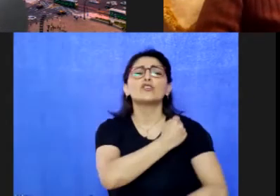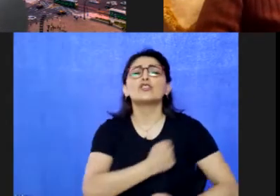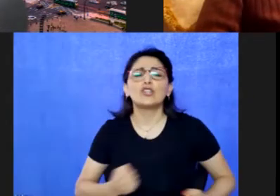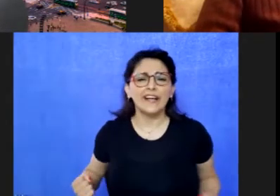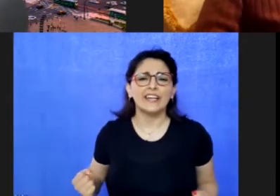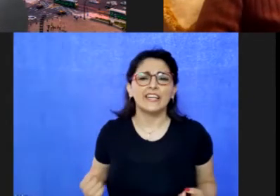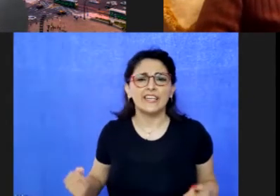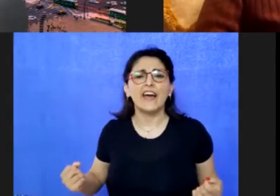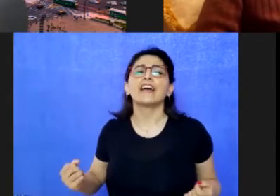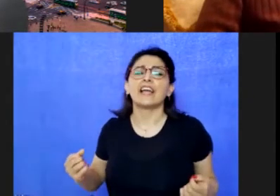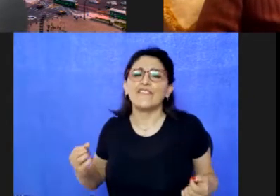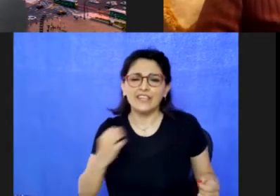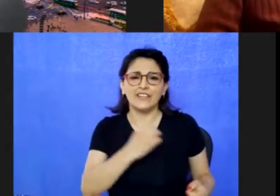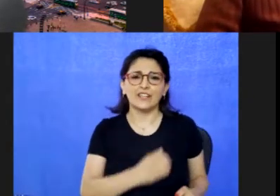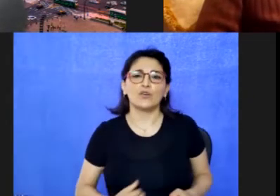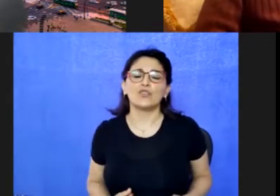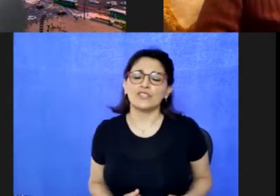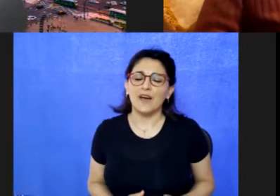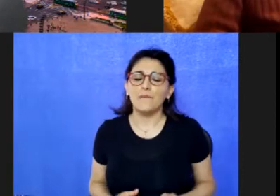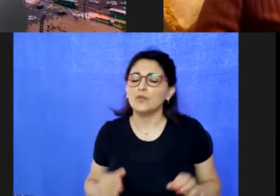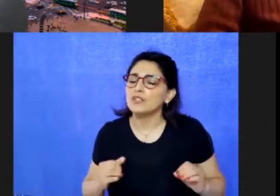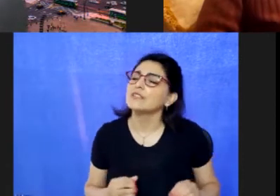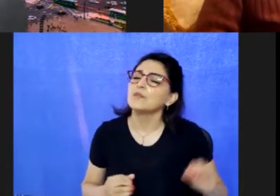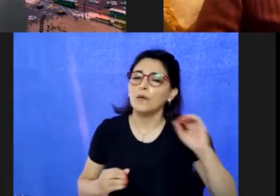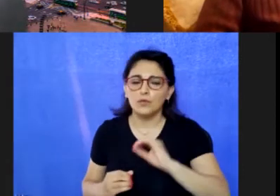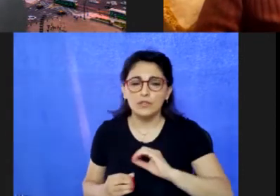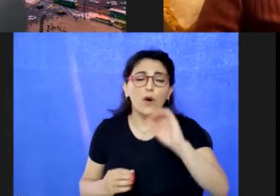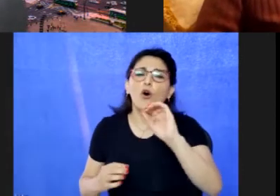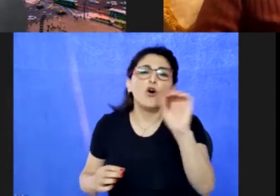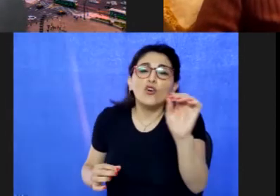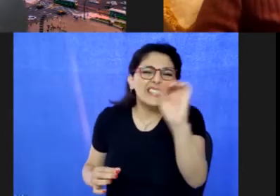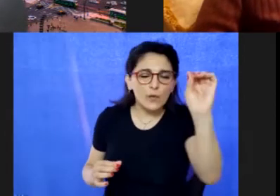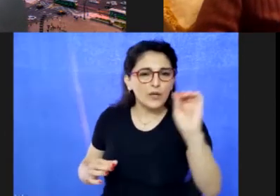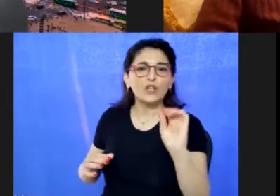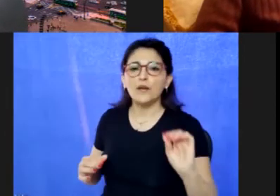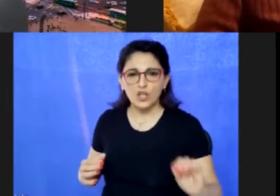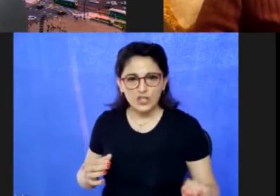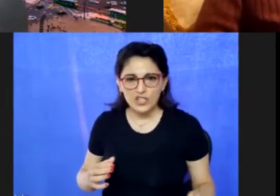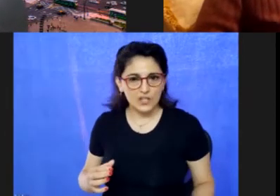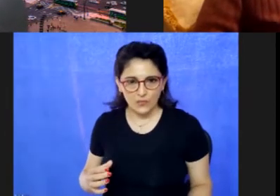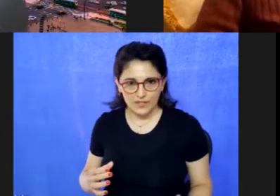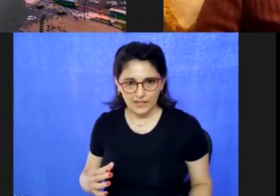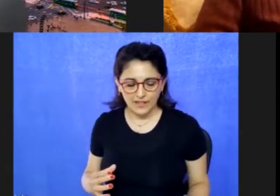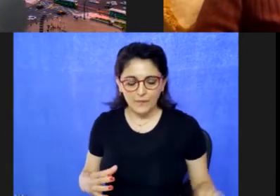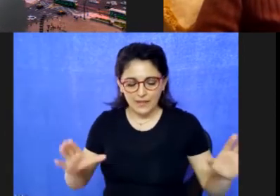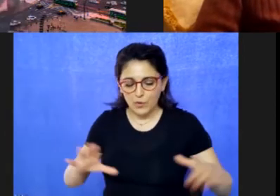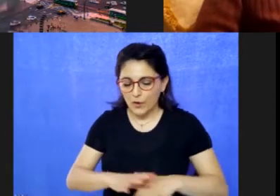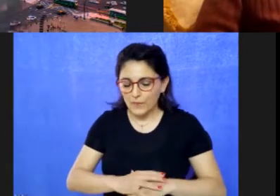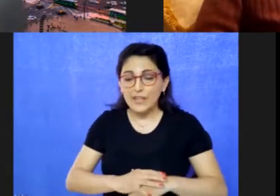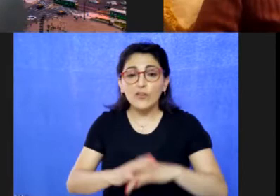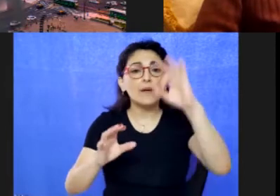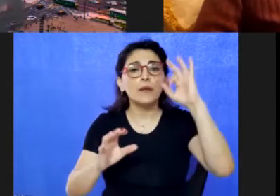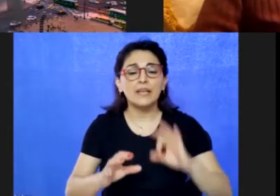esperando con toda la energía que el 2021 sea muchísimo, muchísimo, con que sea un poquito mejor ya es suficiente.